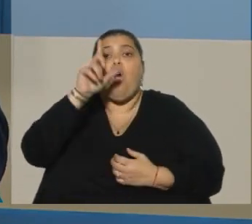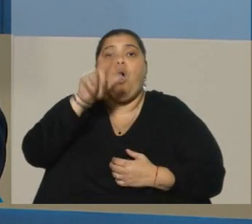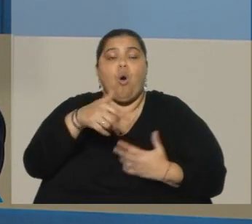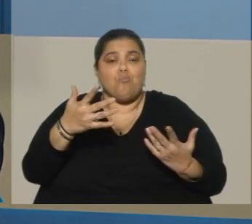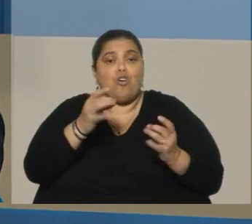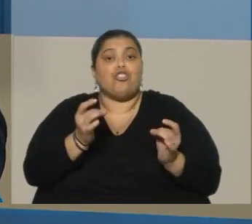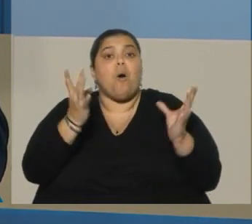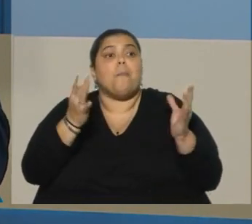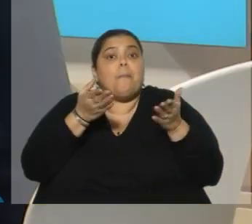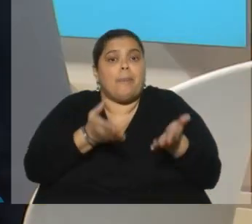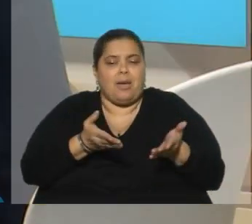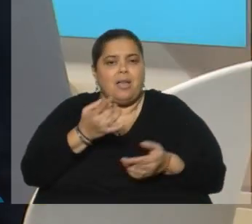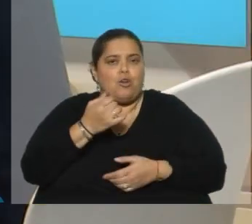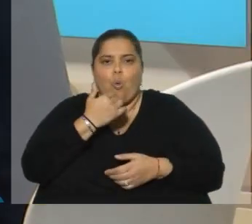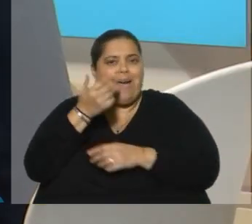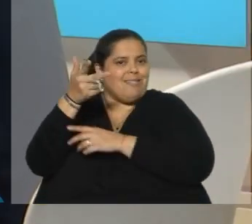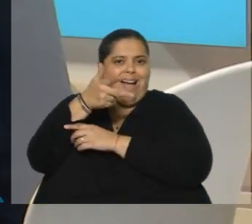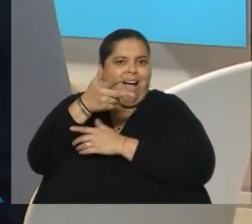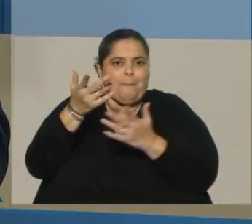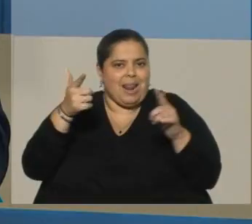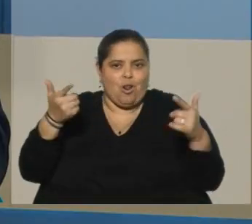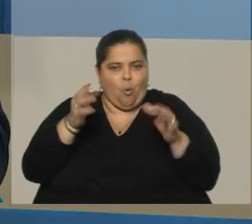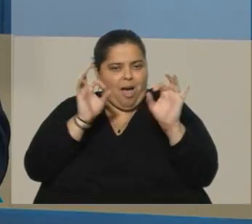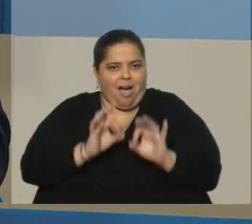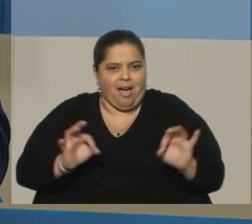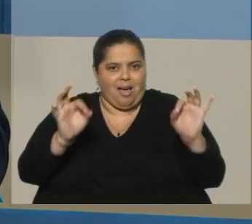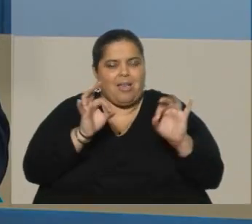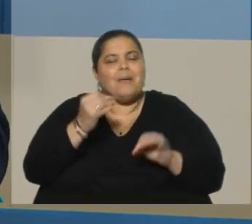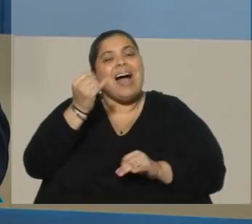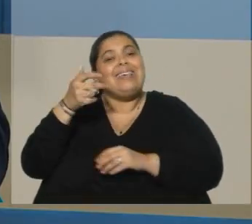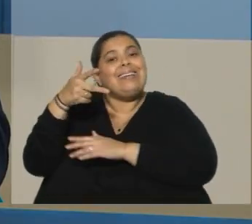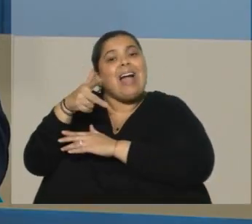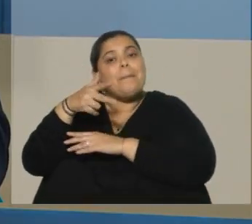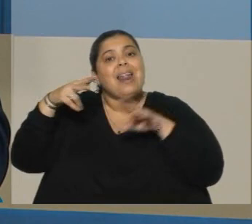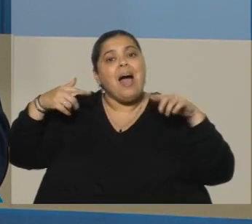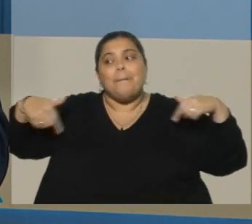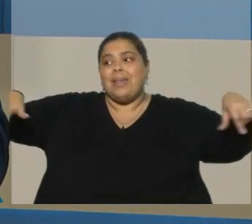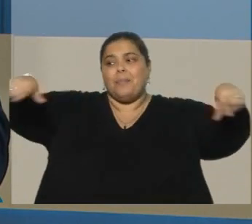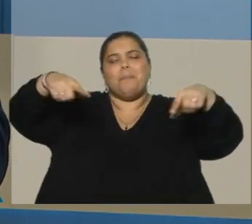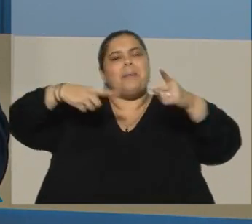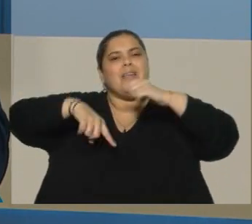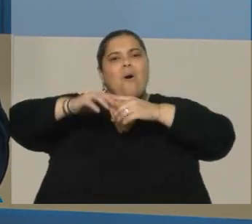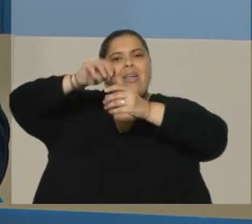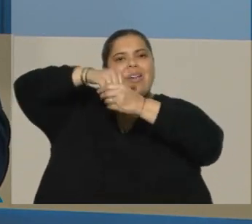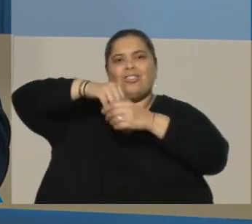hay cámaras. ¿No hay cámaras de seguridad en la planta esa? Hay cámaras perimetrales, igual que en la refinería,